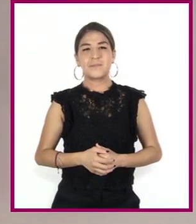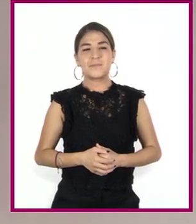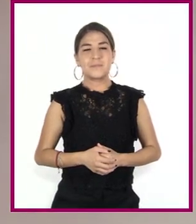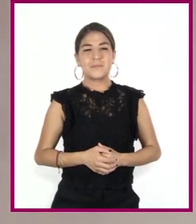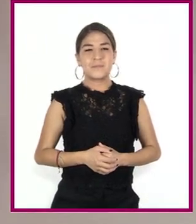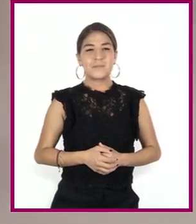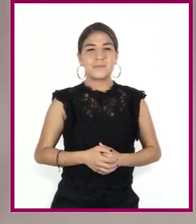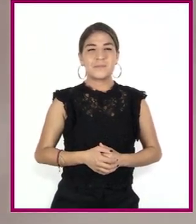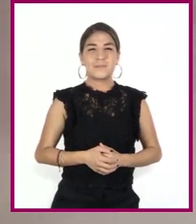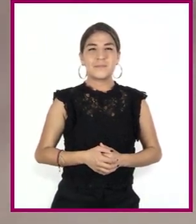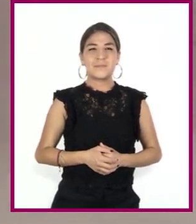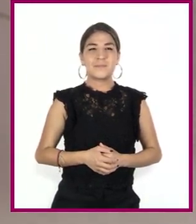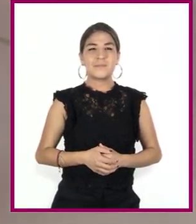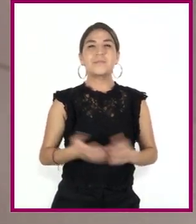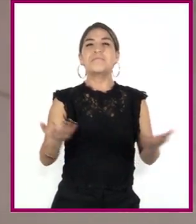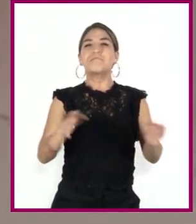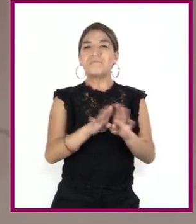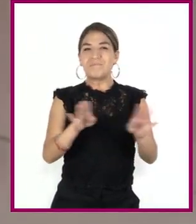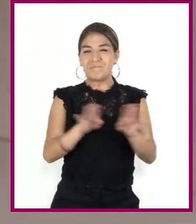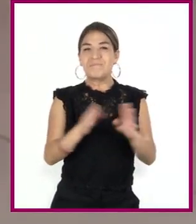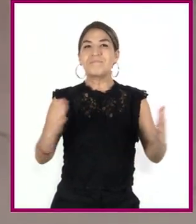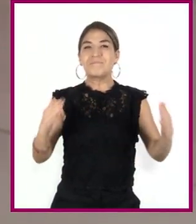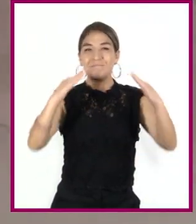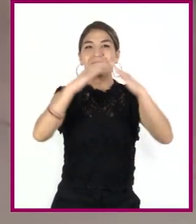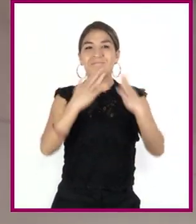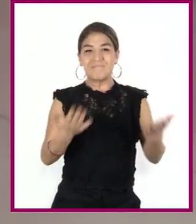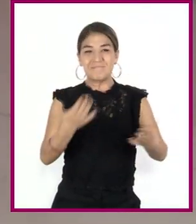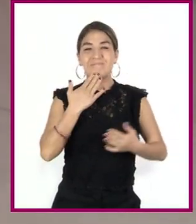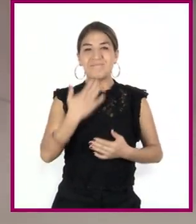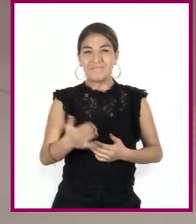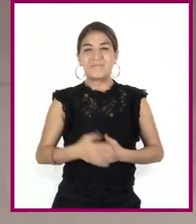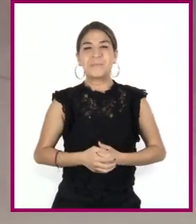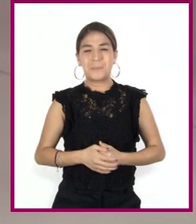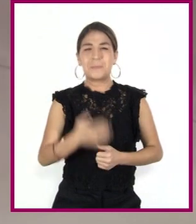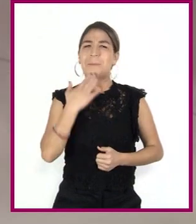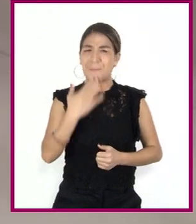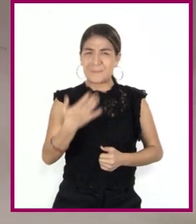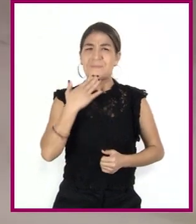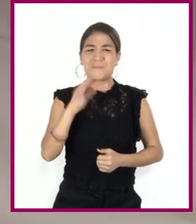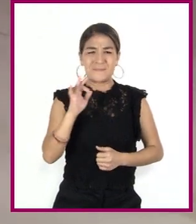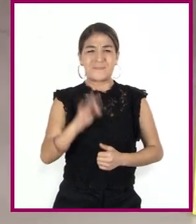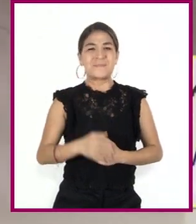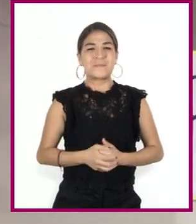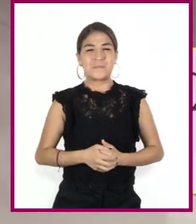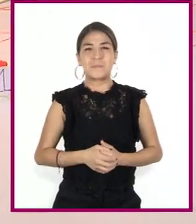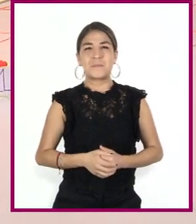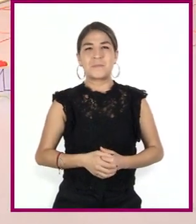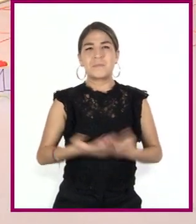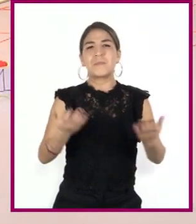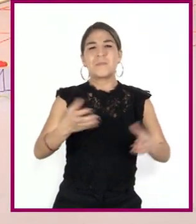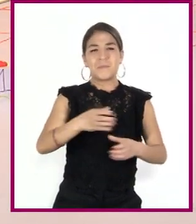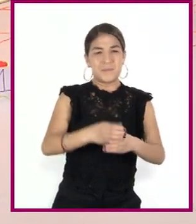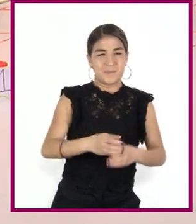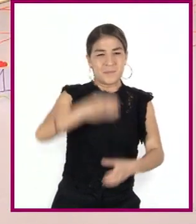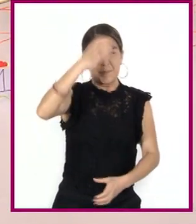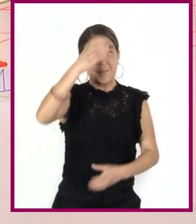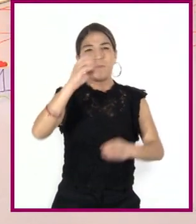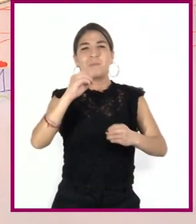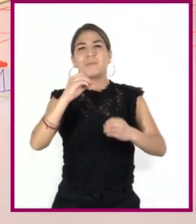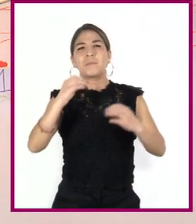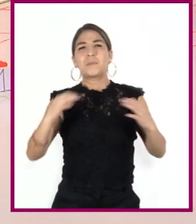Ay. ¿Cómo van? ¿Cómo van con esas pirámides? Bien, bien, bien. Bien. Puede ser sobró un una plato. Torre. Ah, puedes